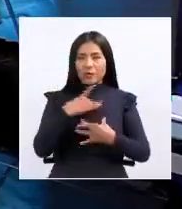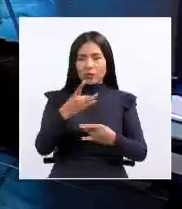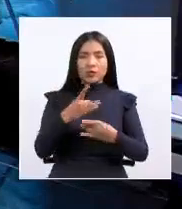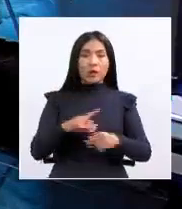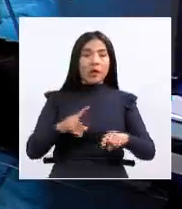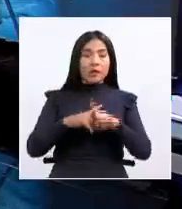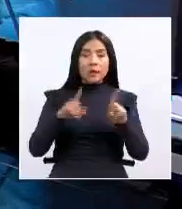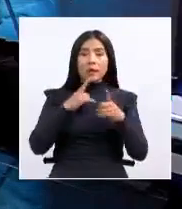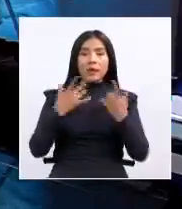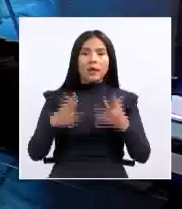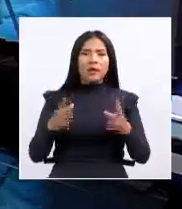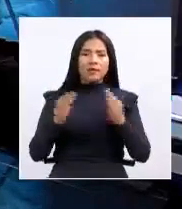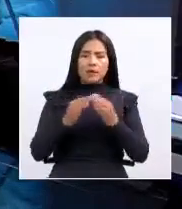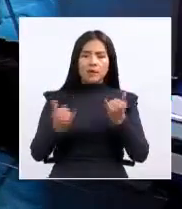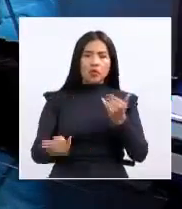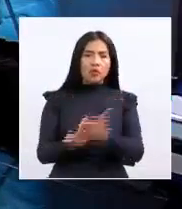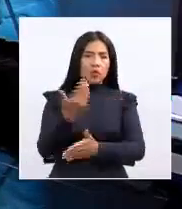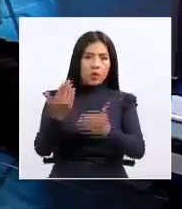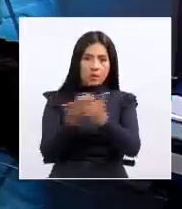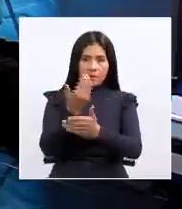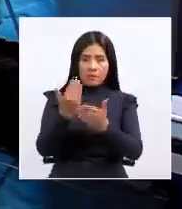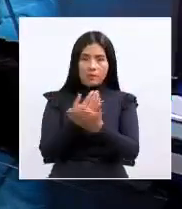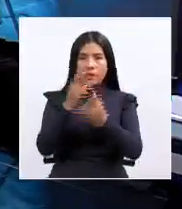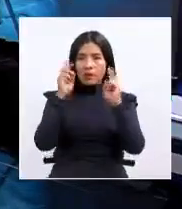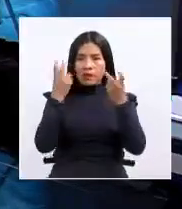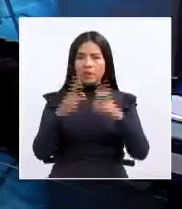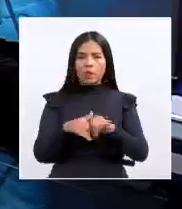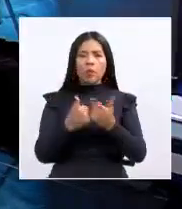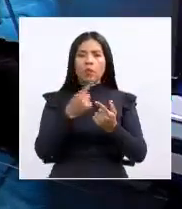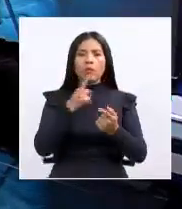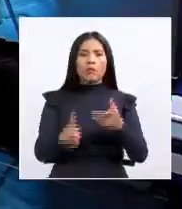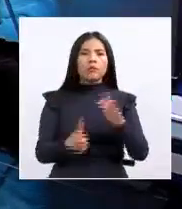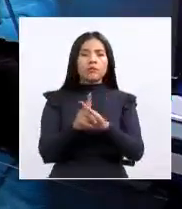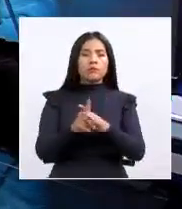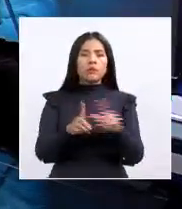Bien, tenemos novedades en cuanto a lo que ha sucedido en las últimas